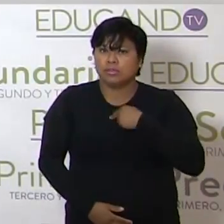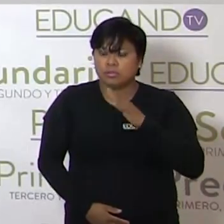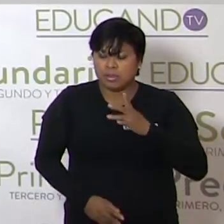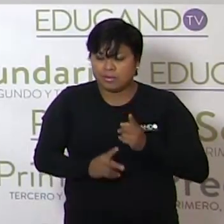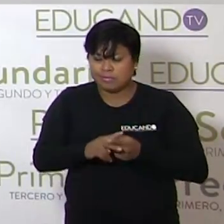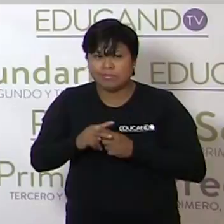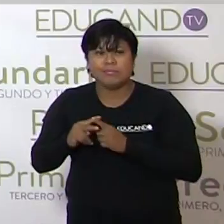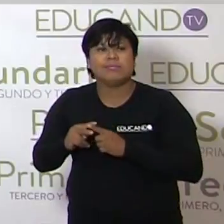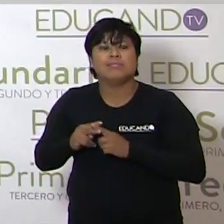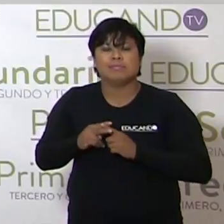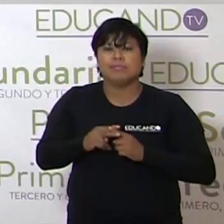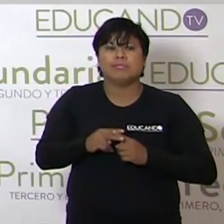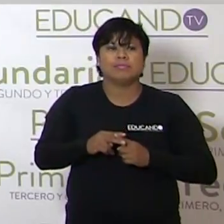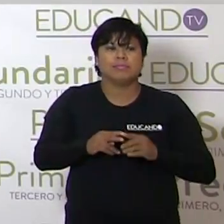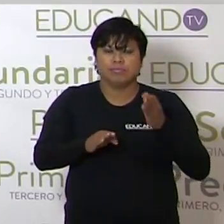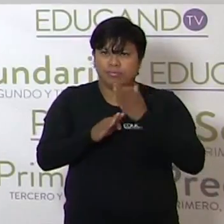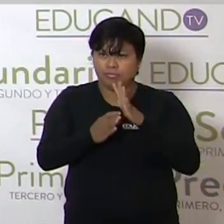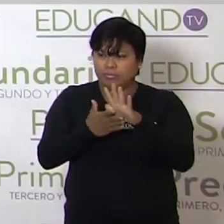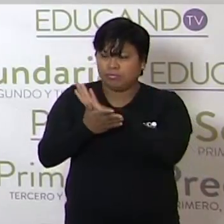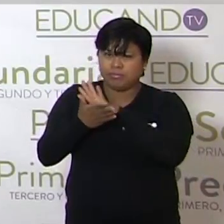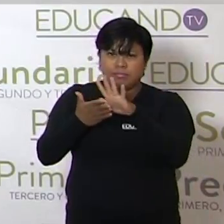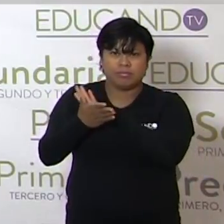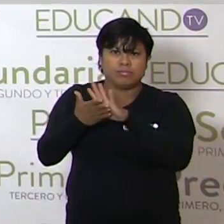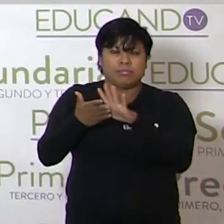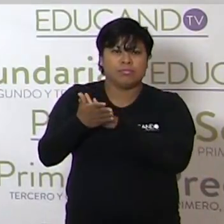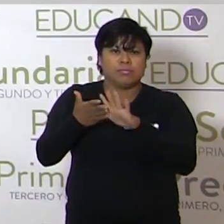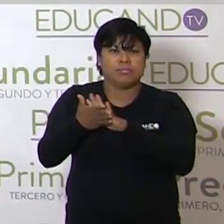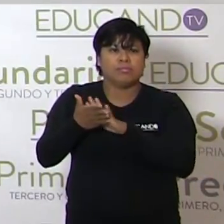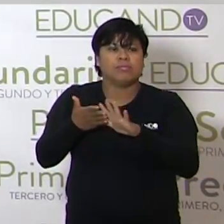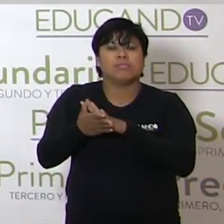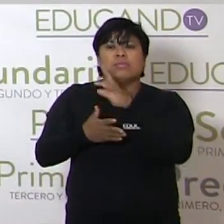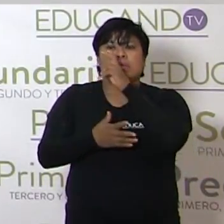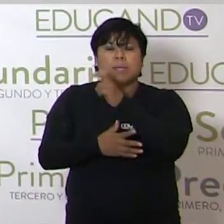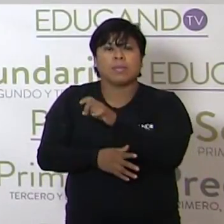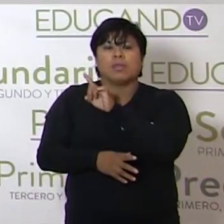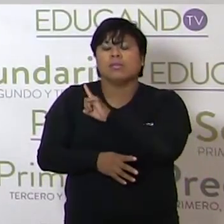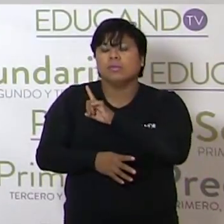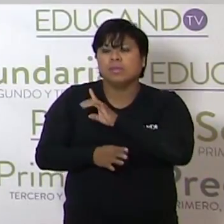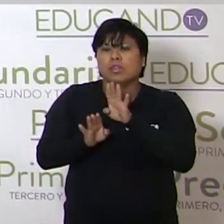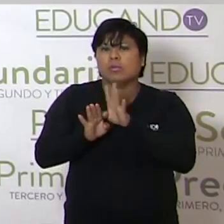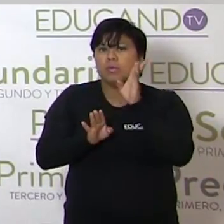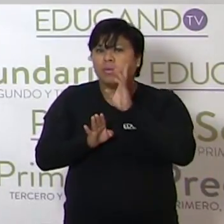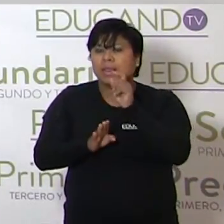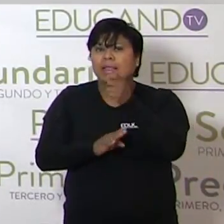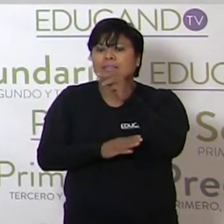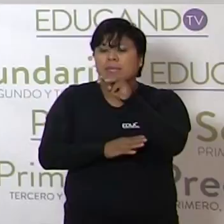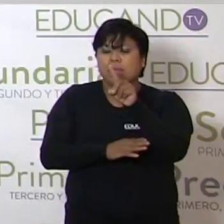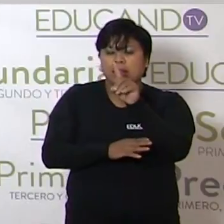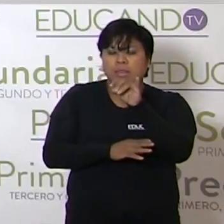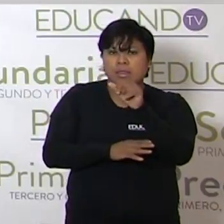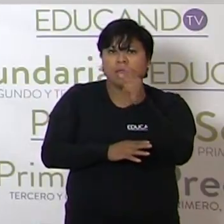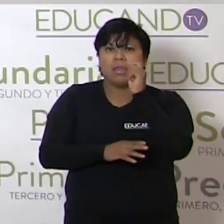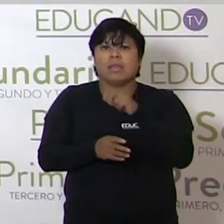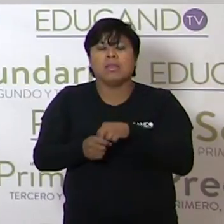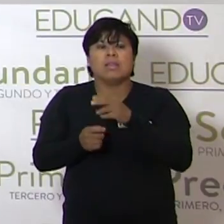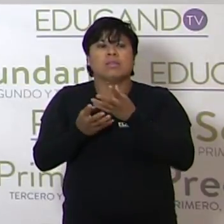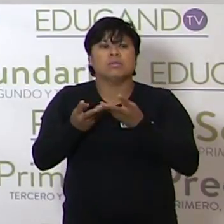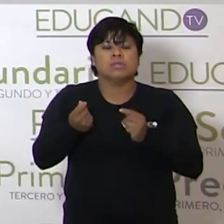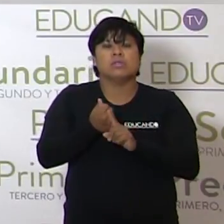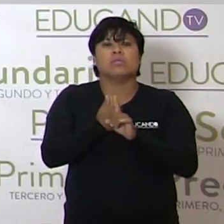voy a borrar esto que ya tenemos aquí. Recuerden que estuvimos primero calculando lo que es la media. En la resolución de problemas,